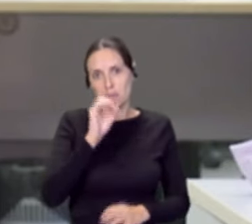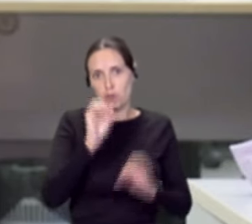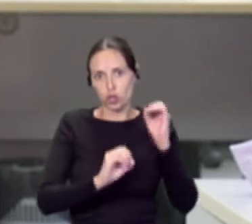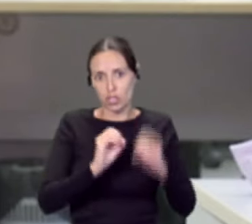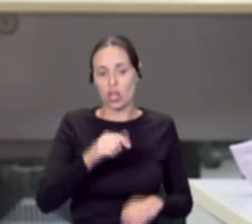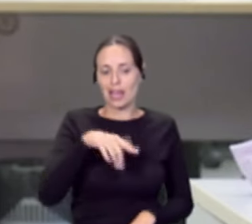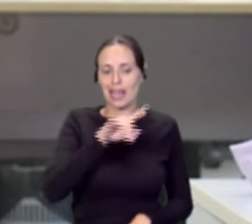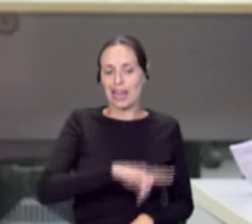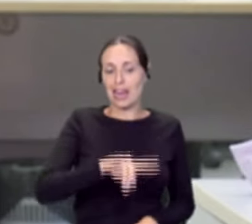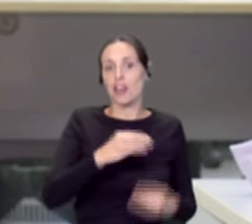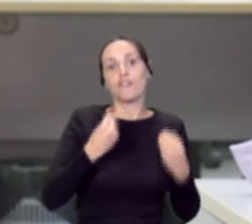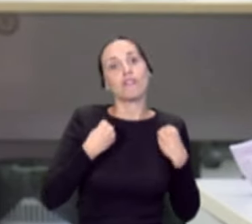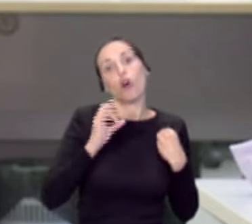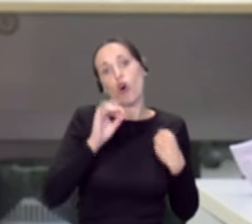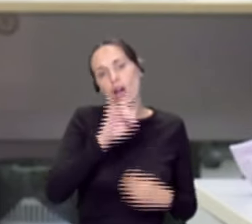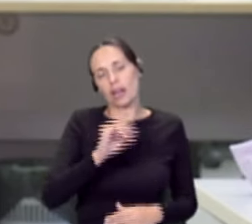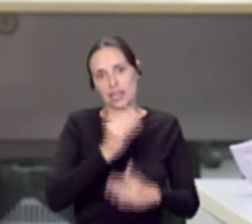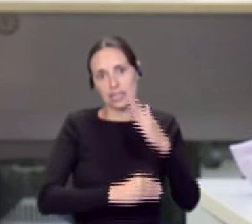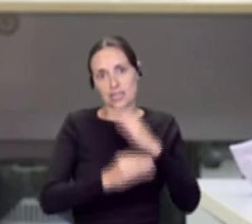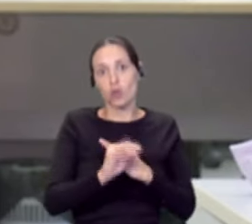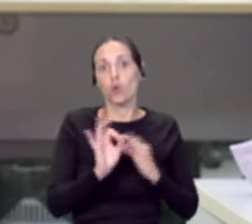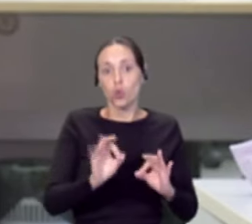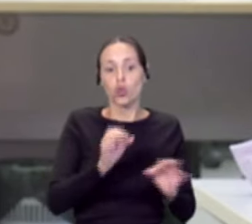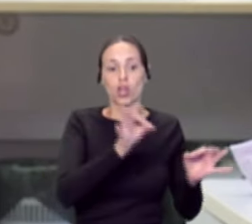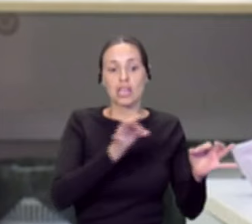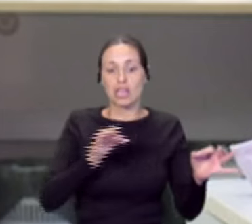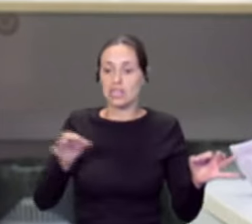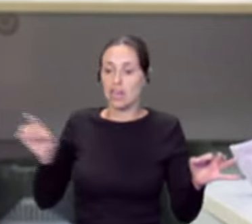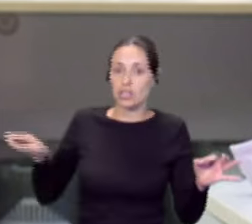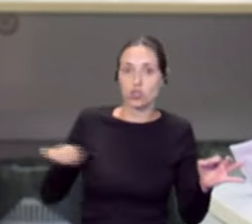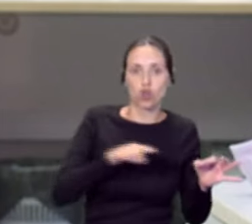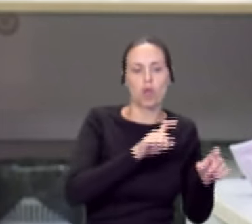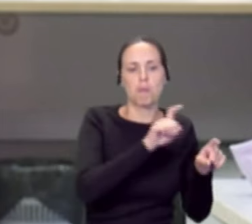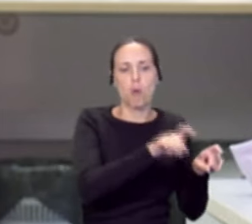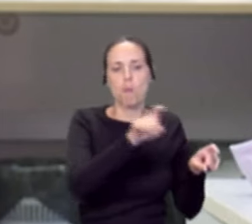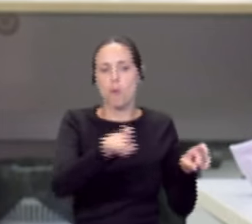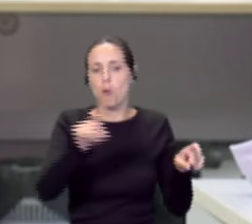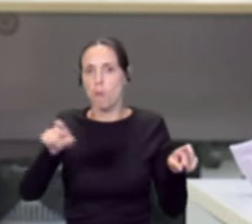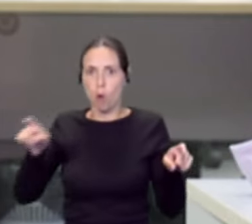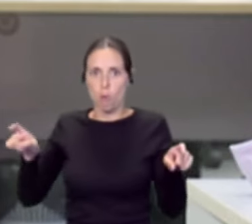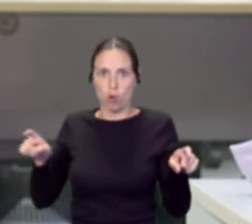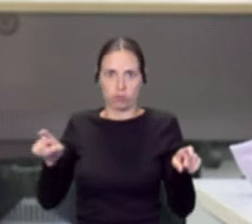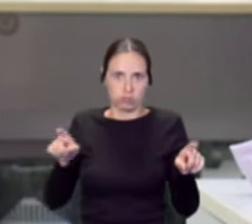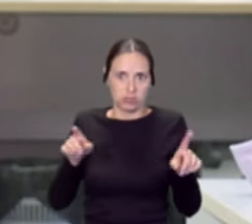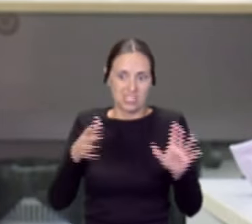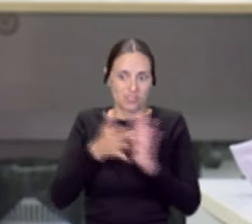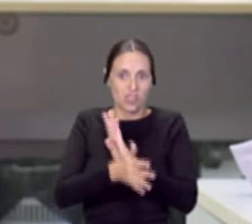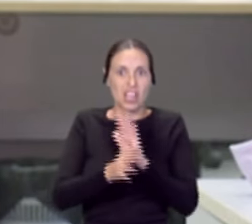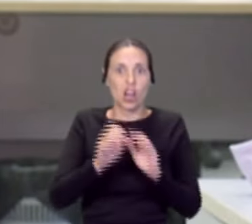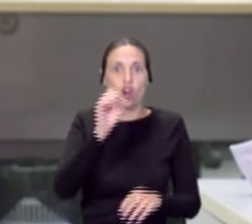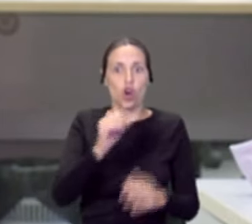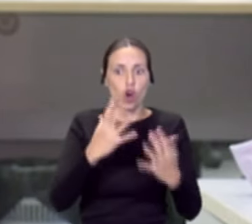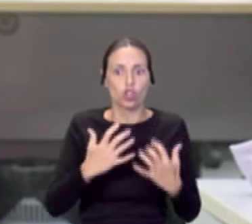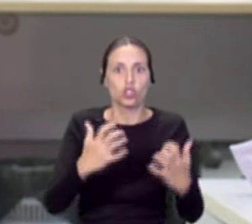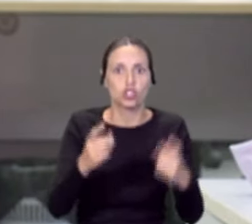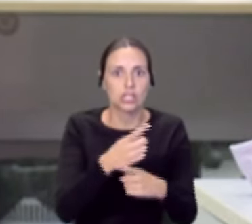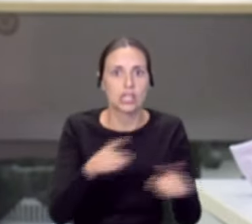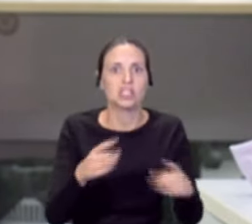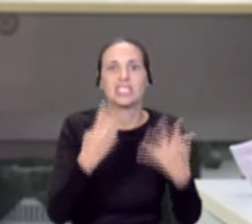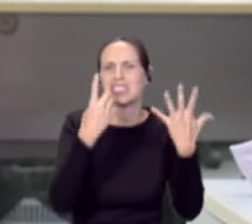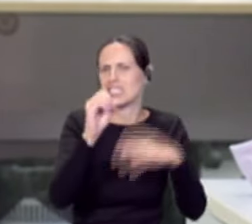que viajarán por todas las islas en giras para estar en cada una de ellas. Serán más de 60 conciertos, como bien dice, entre